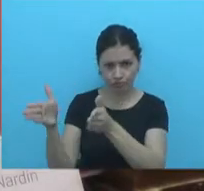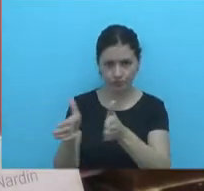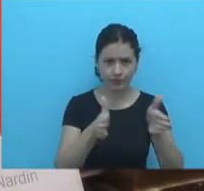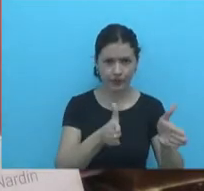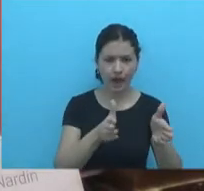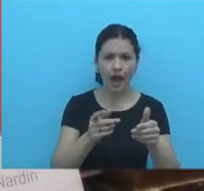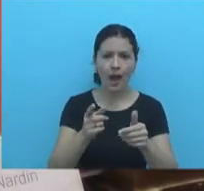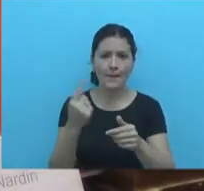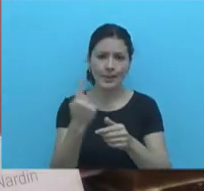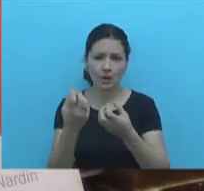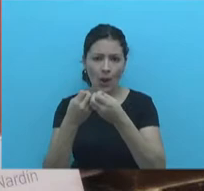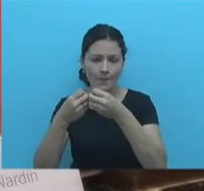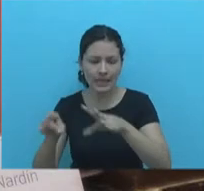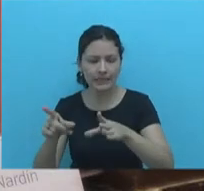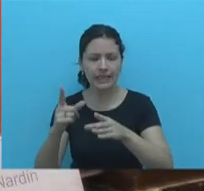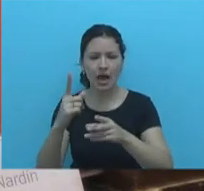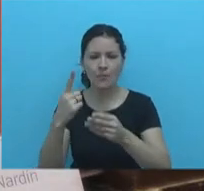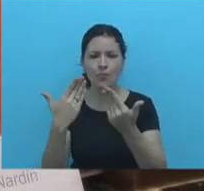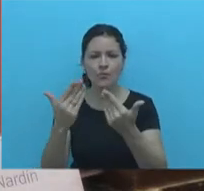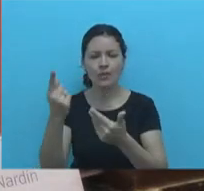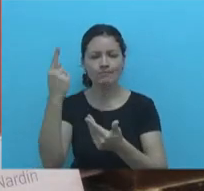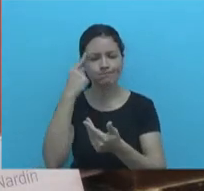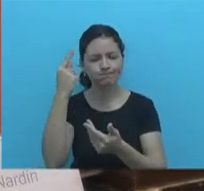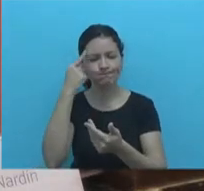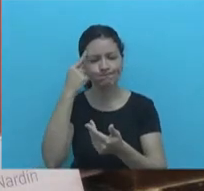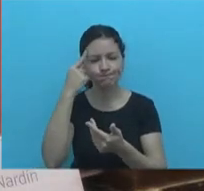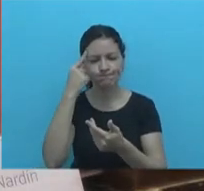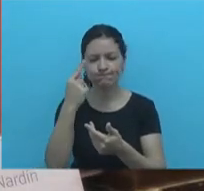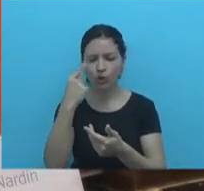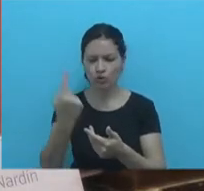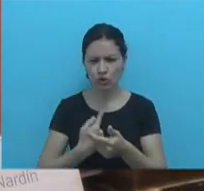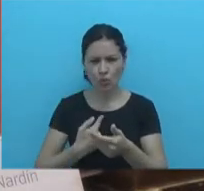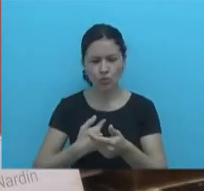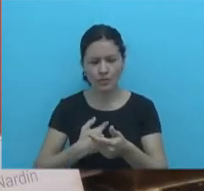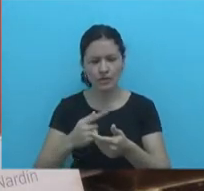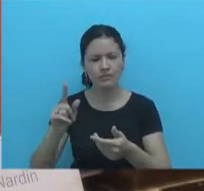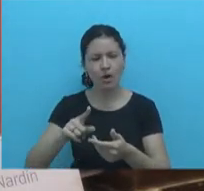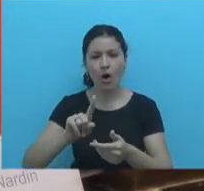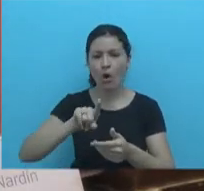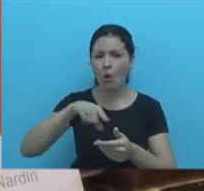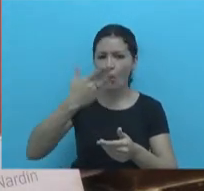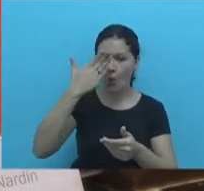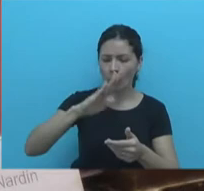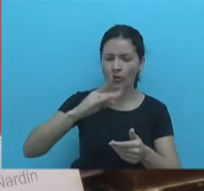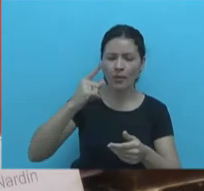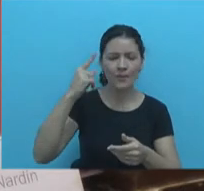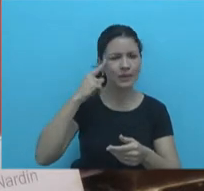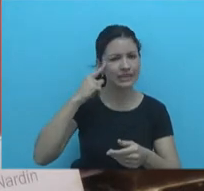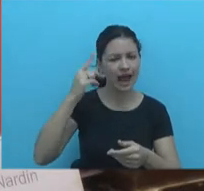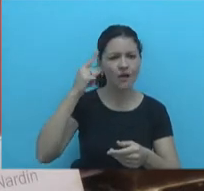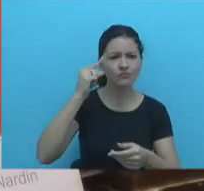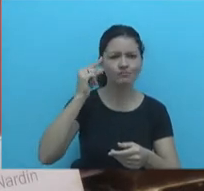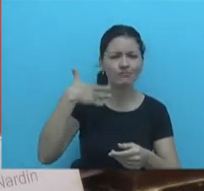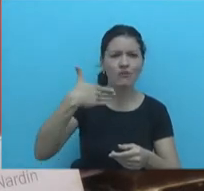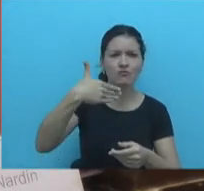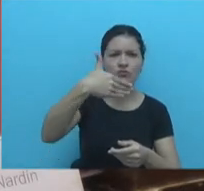pero que comience con un autoconocimiento y que después siga con una proyección y que al final se vea en base a esa